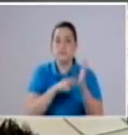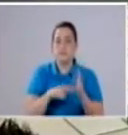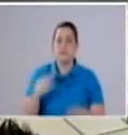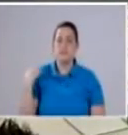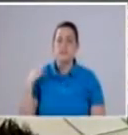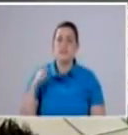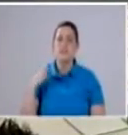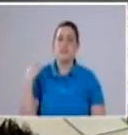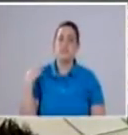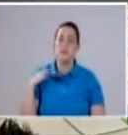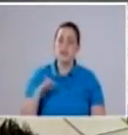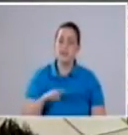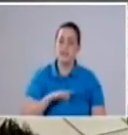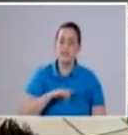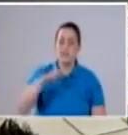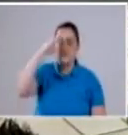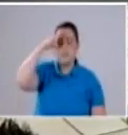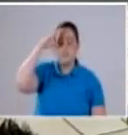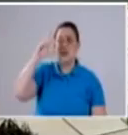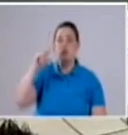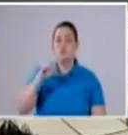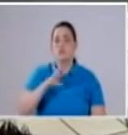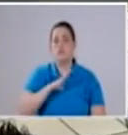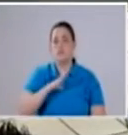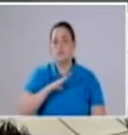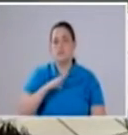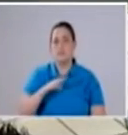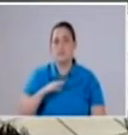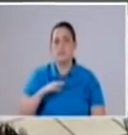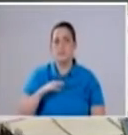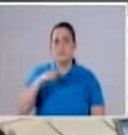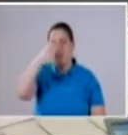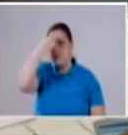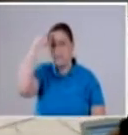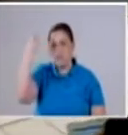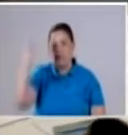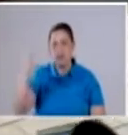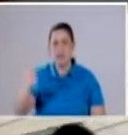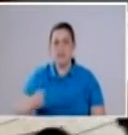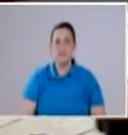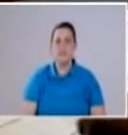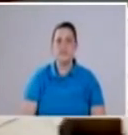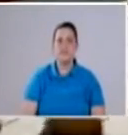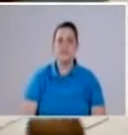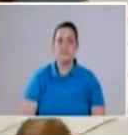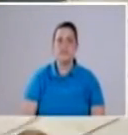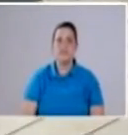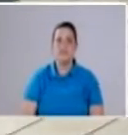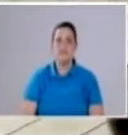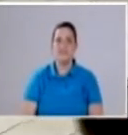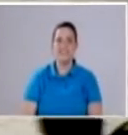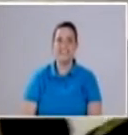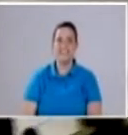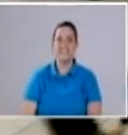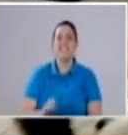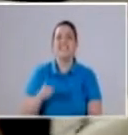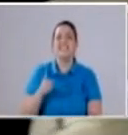ahí? No. ¿No? ¿Y entonces qué significa? ¿Quién dijo no? ¿Quién me gritó?